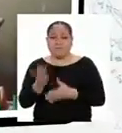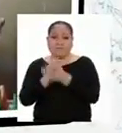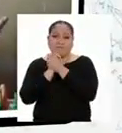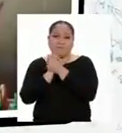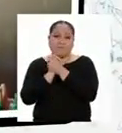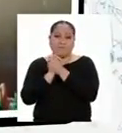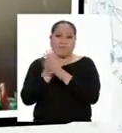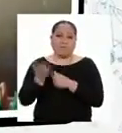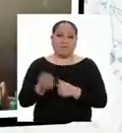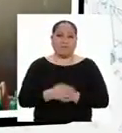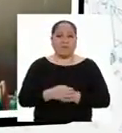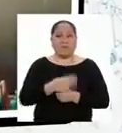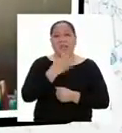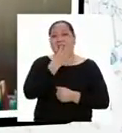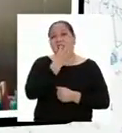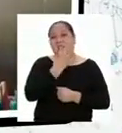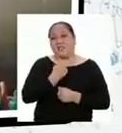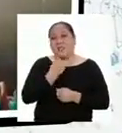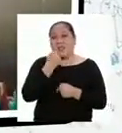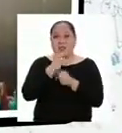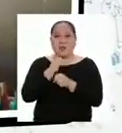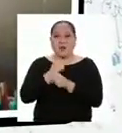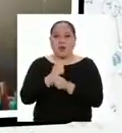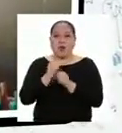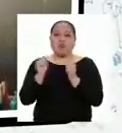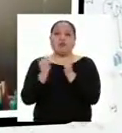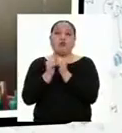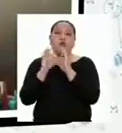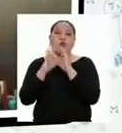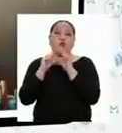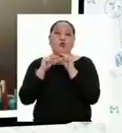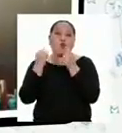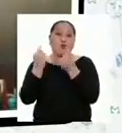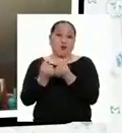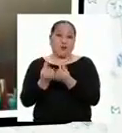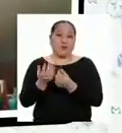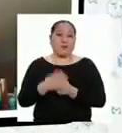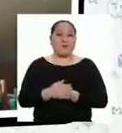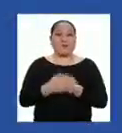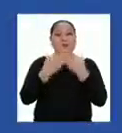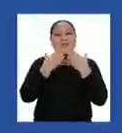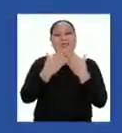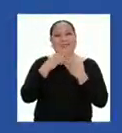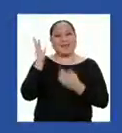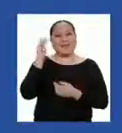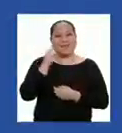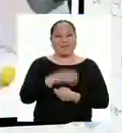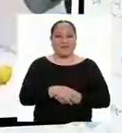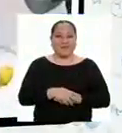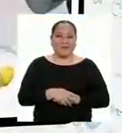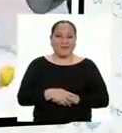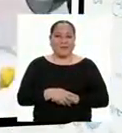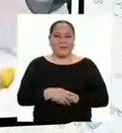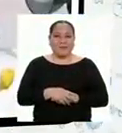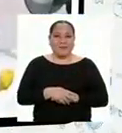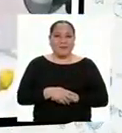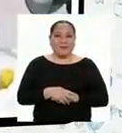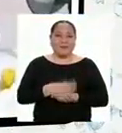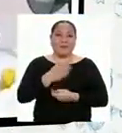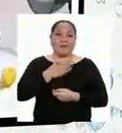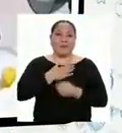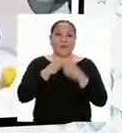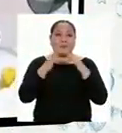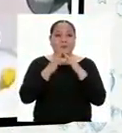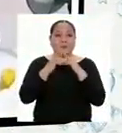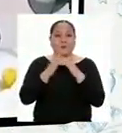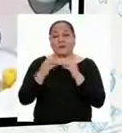compañeros. Extraño trabajar en grupo con ellos. Muchas gracias, eso fue todo. En mi casa,